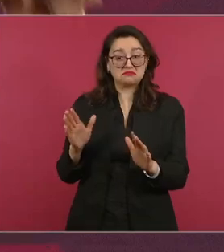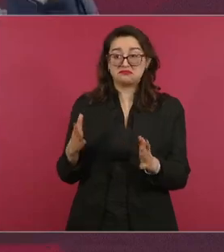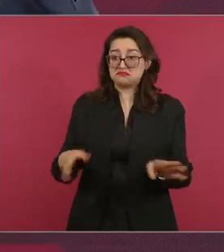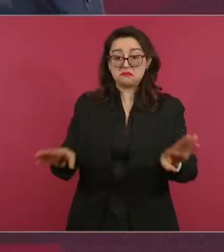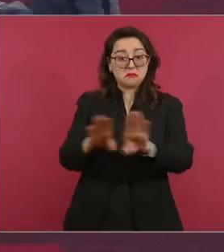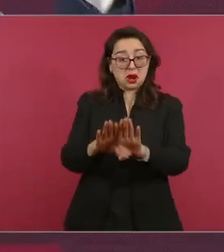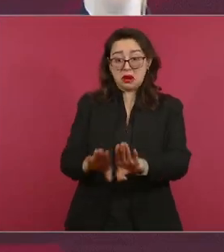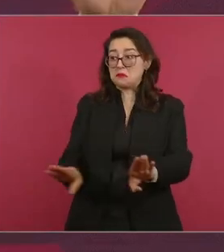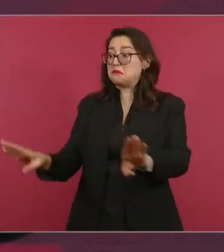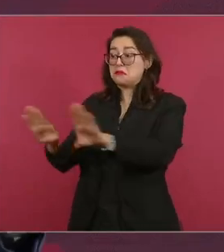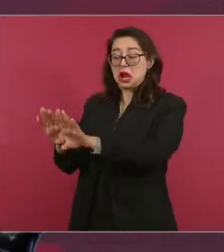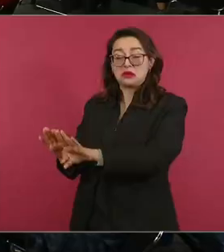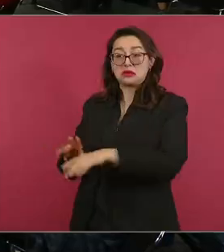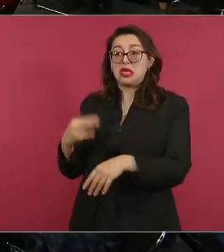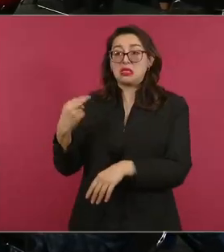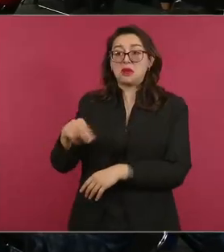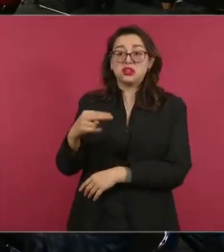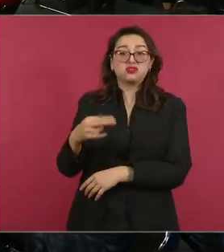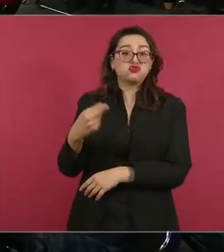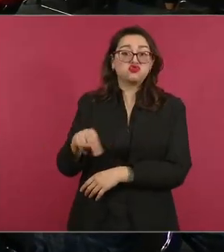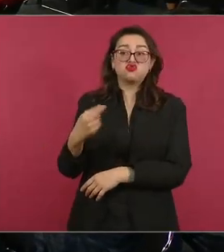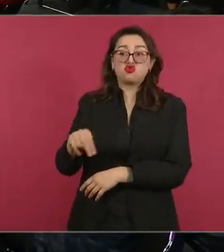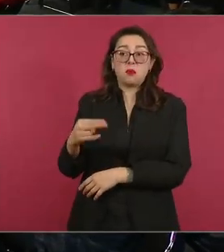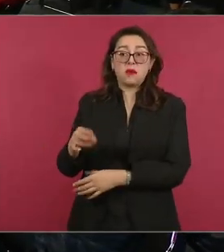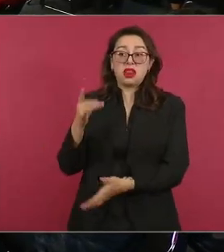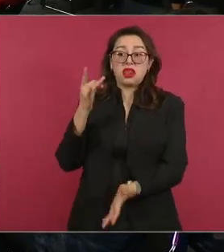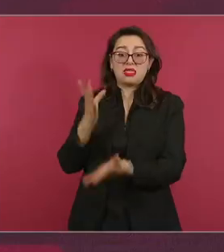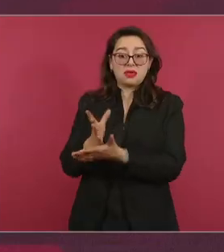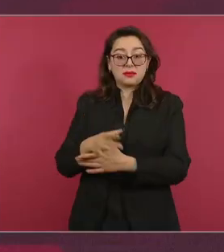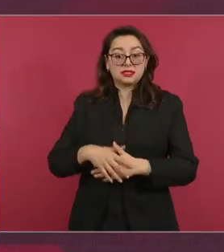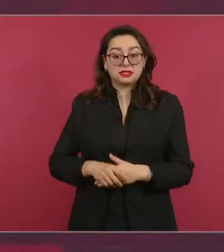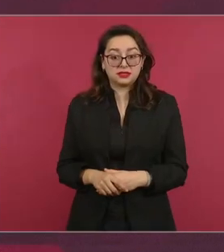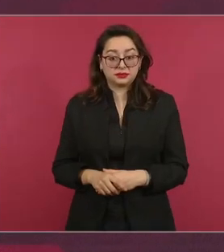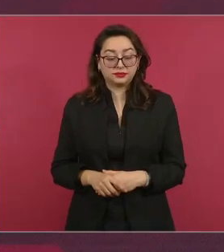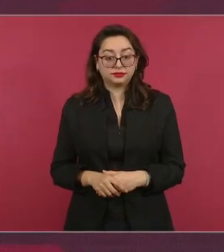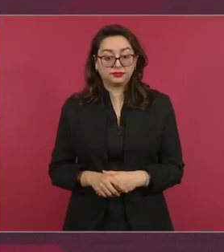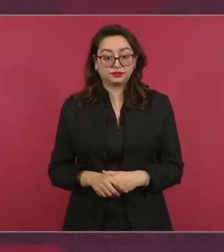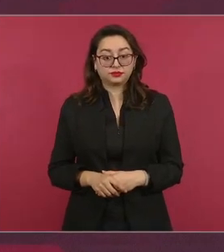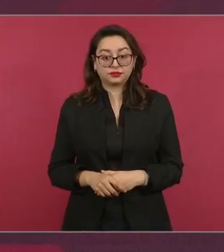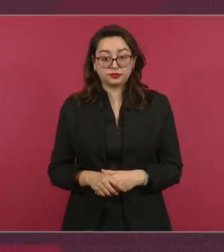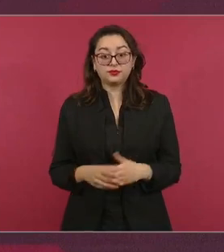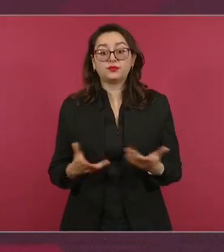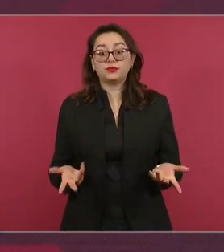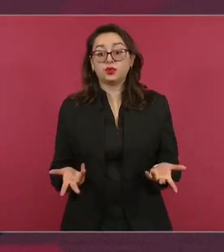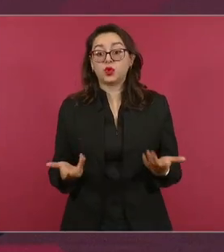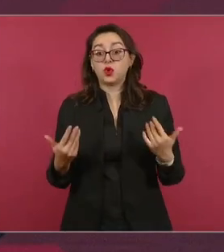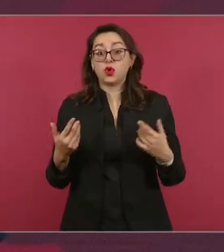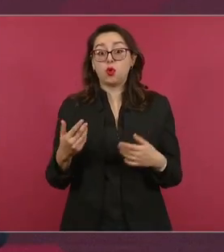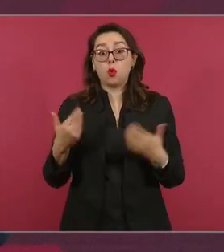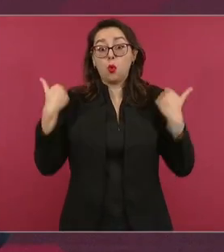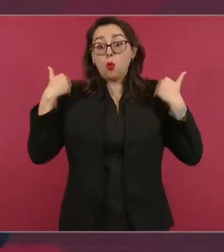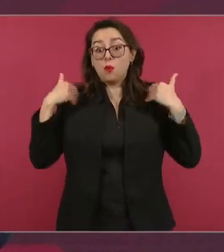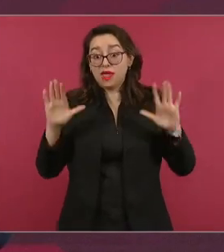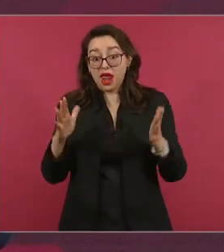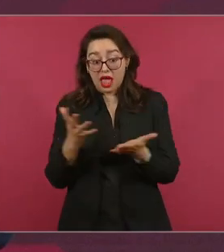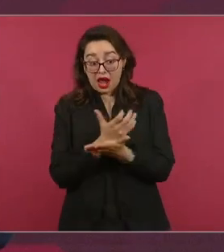de manera testimonial, porque íbamos a estar, en el caso de la Comisión Federal de